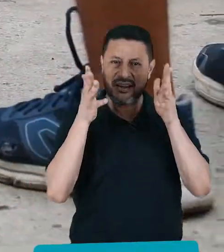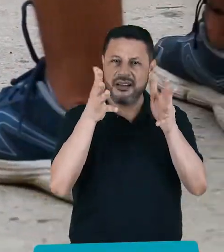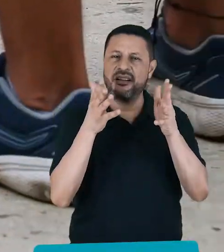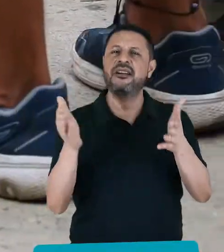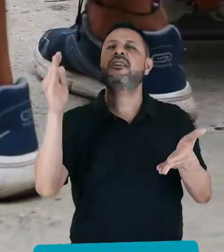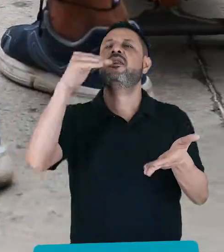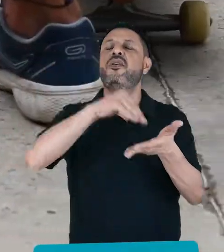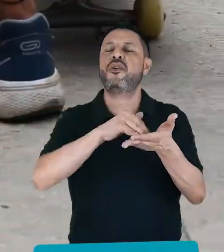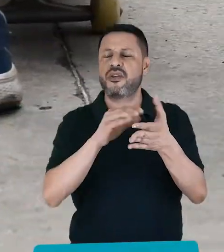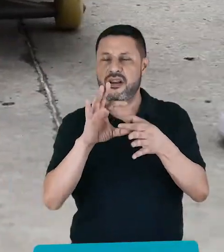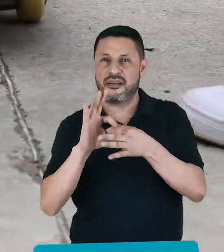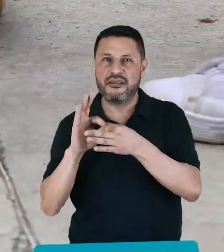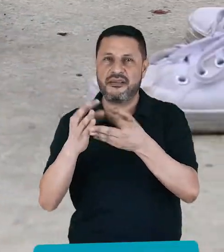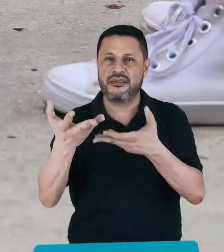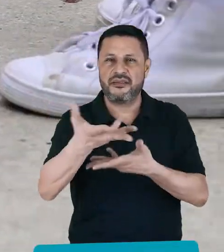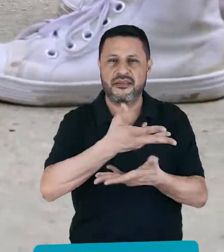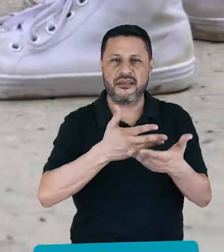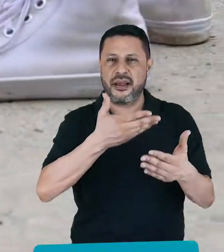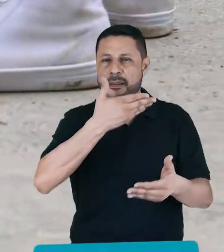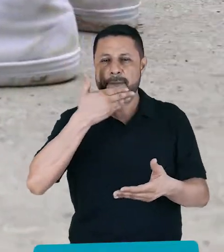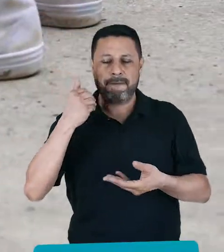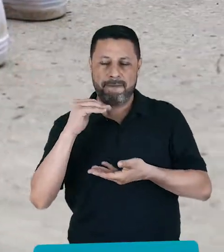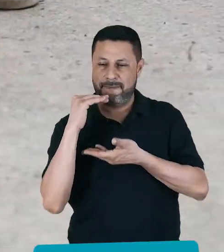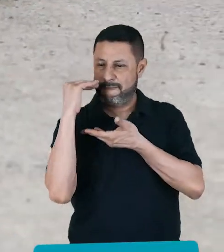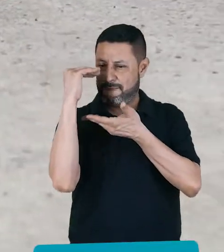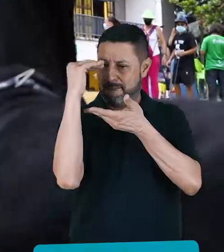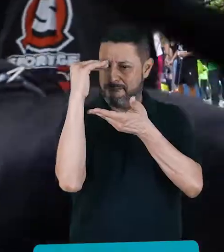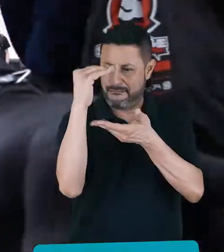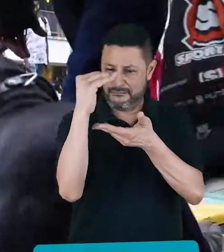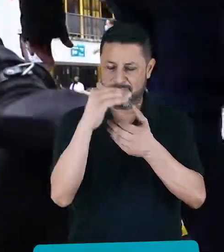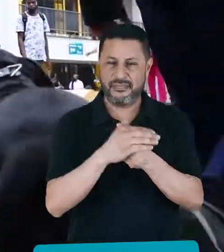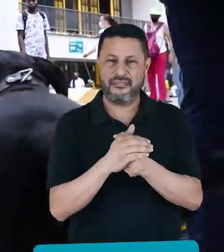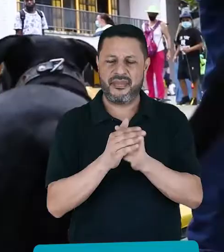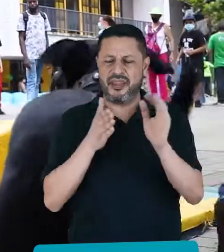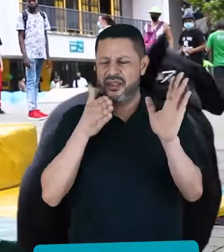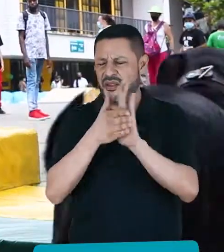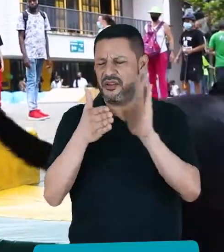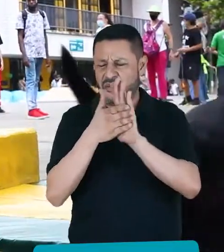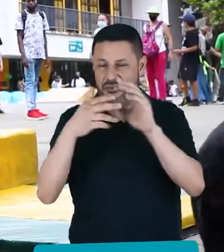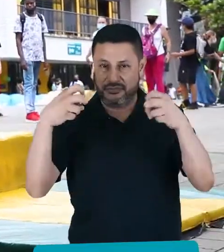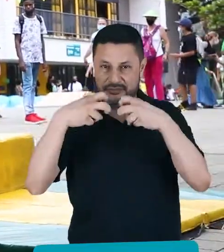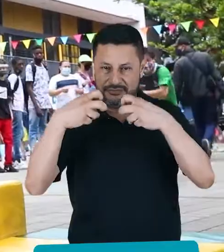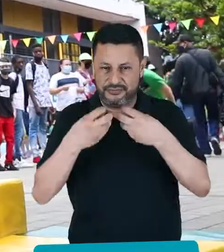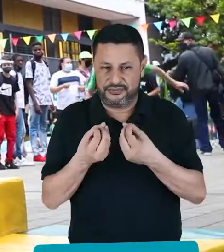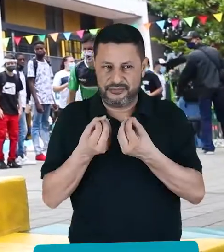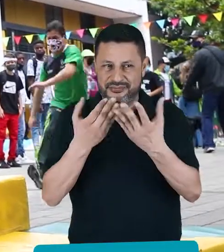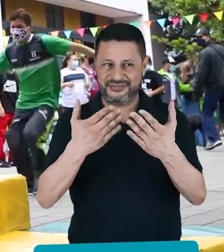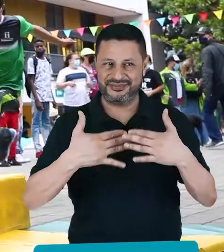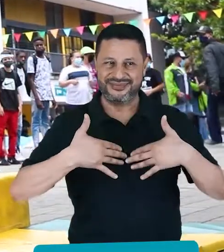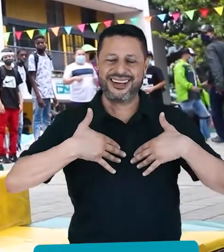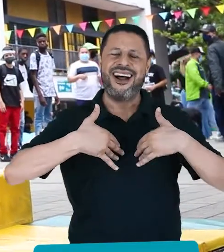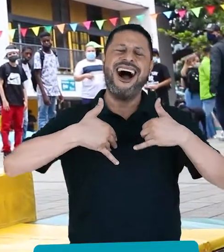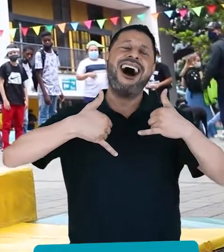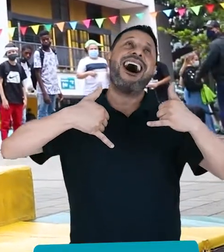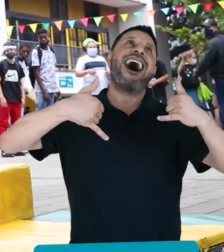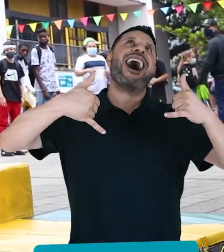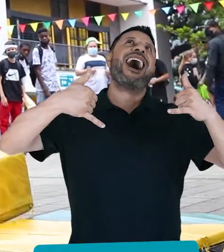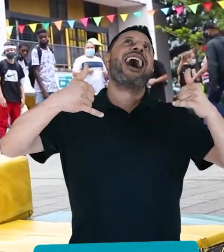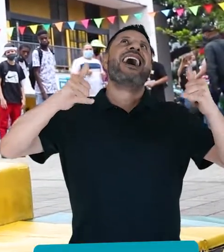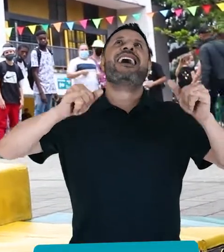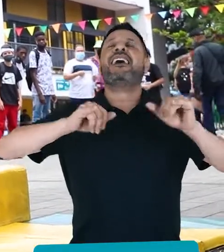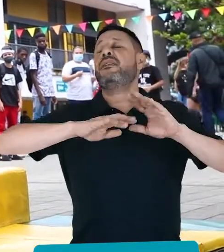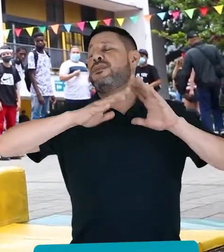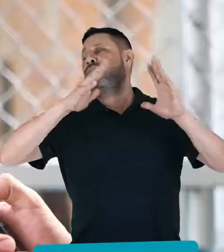formadores de volver acá, de estar con ellos y darles lo mejor, poderles transmitir toda esta buena energía. Una